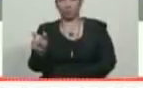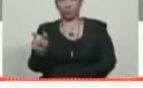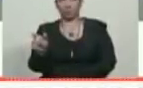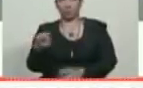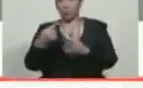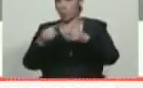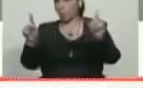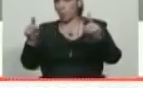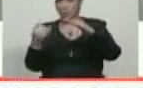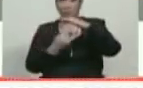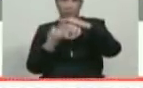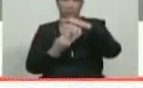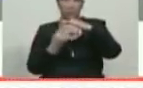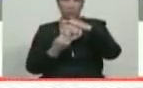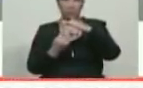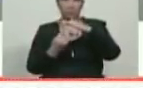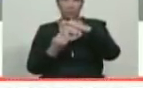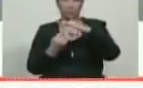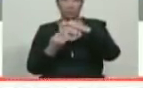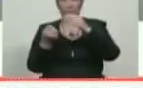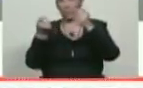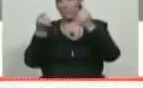a otro ente.